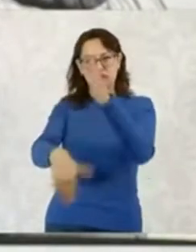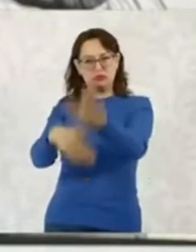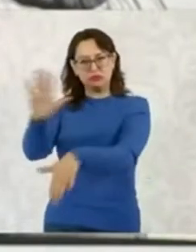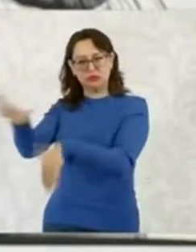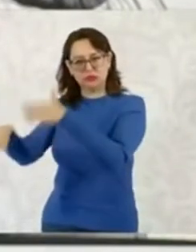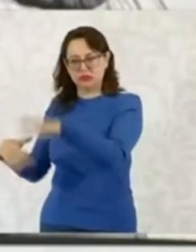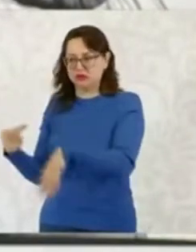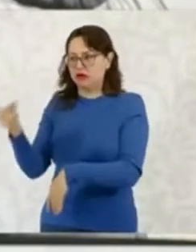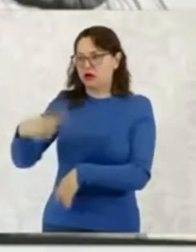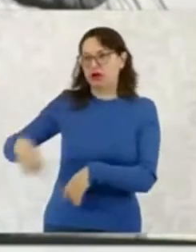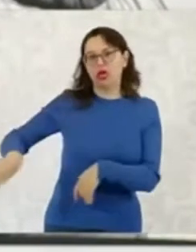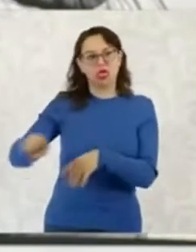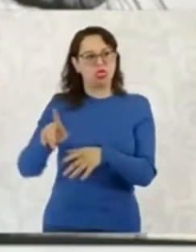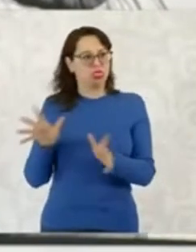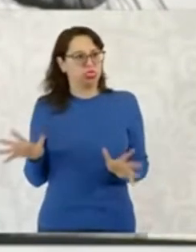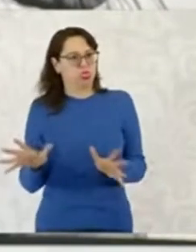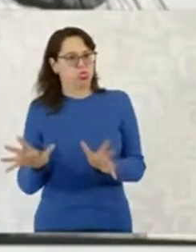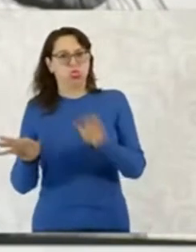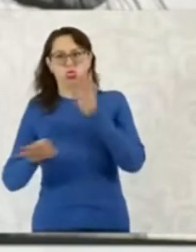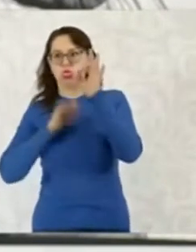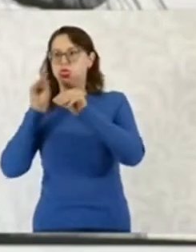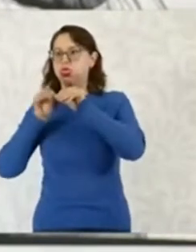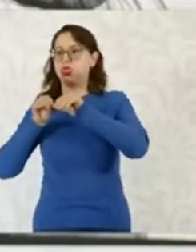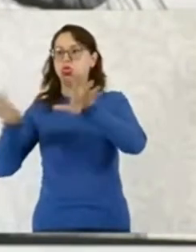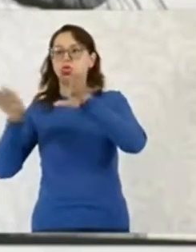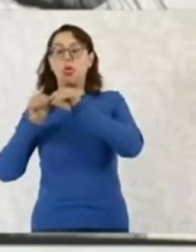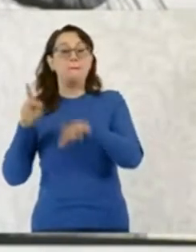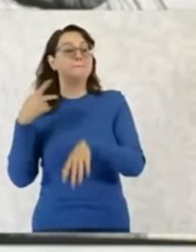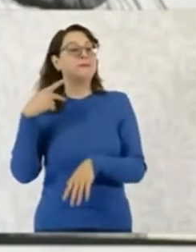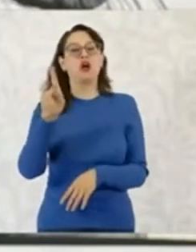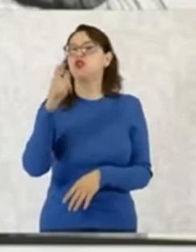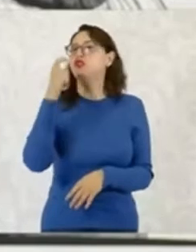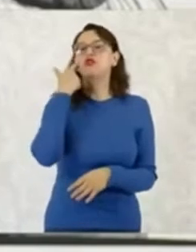que se vincule una cosa con la otra.